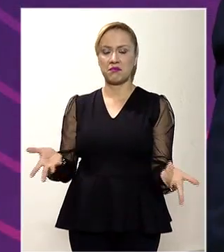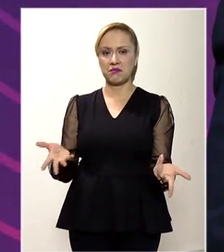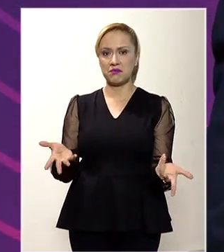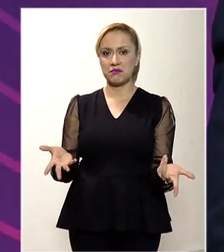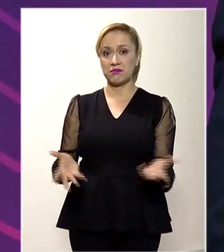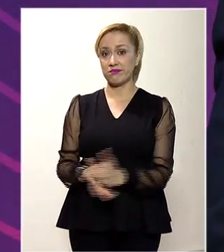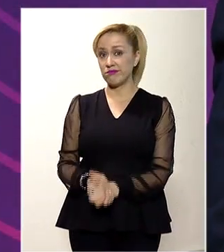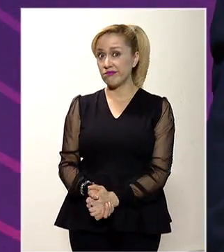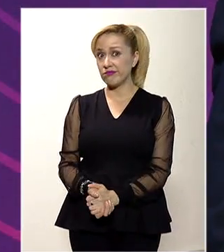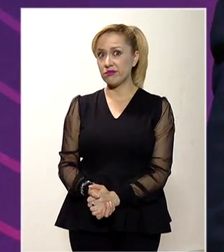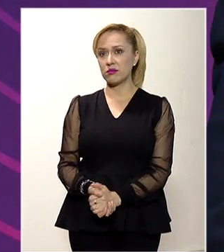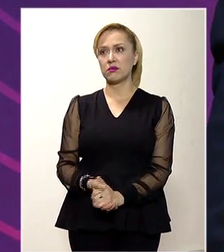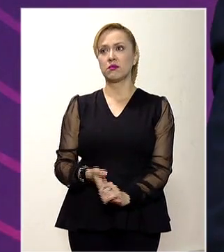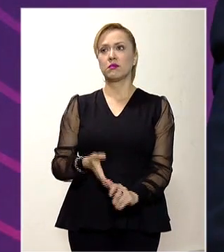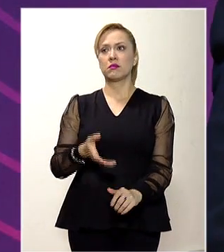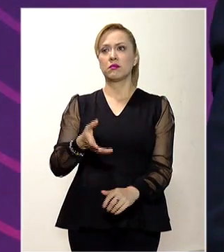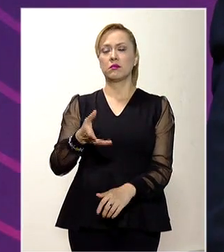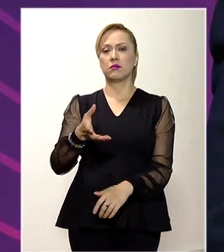¿no?